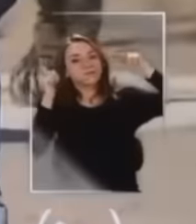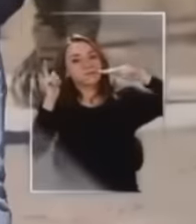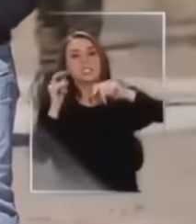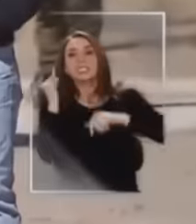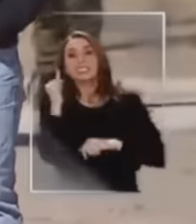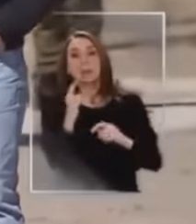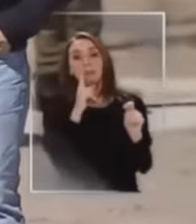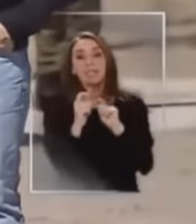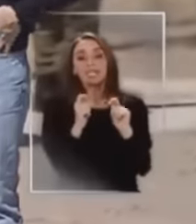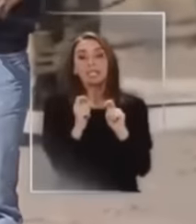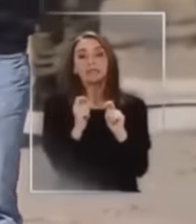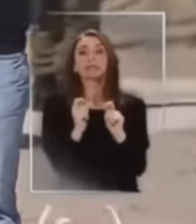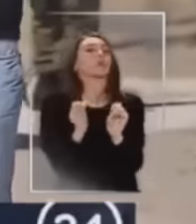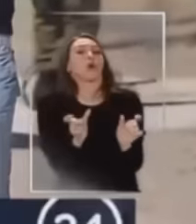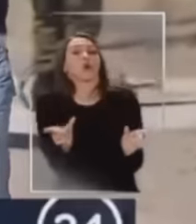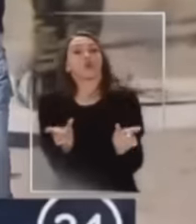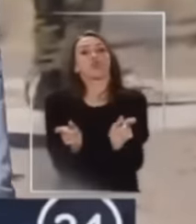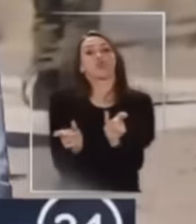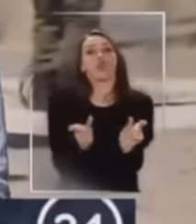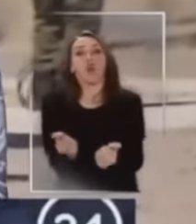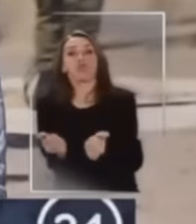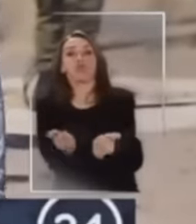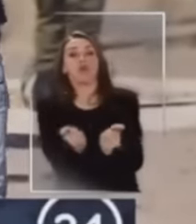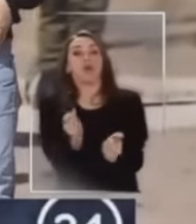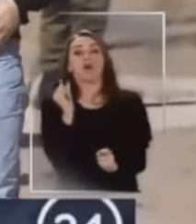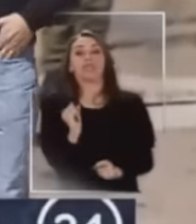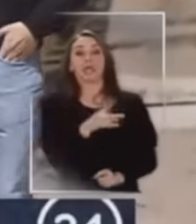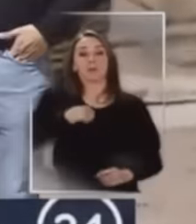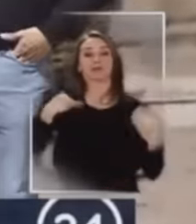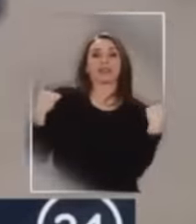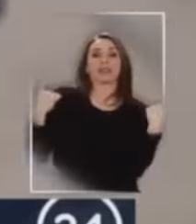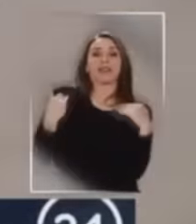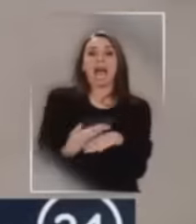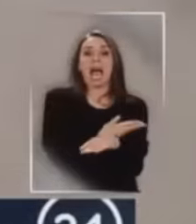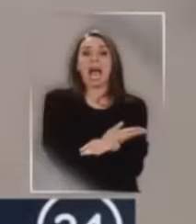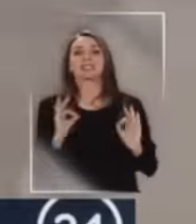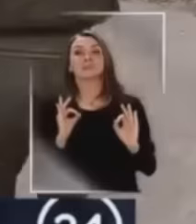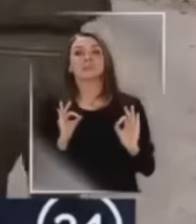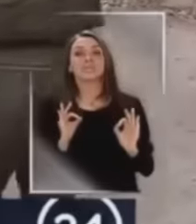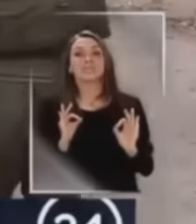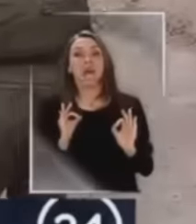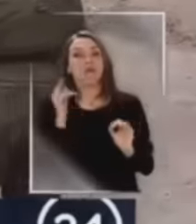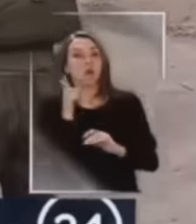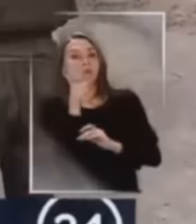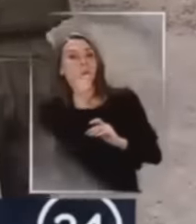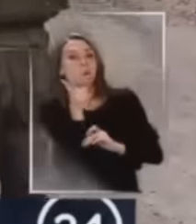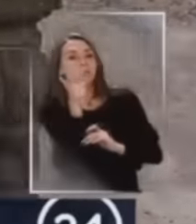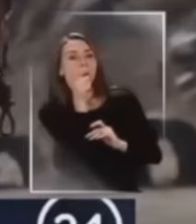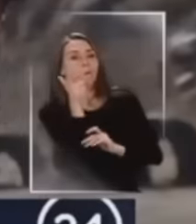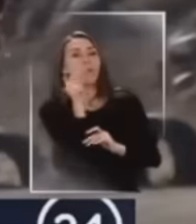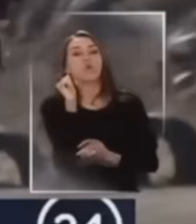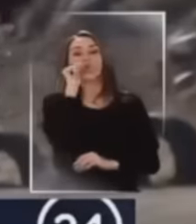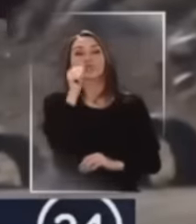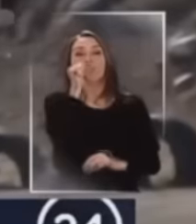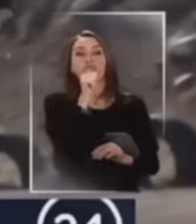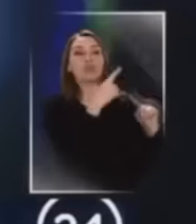Siempre esos riesgos son controlados, entonces nosotros tenemos un entrenamiento especial donde todos los días nos